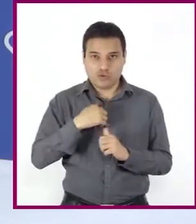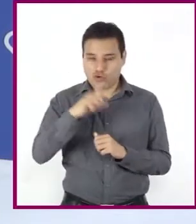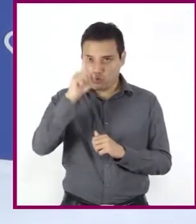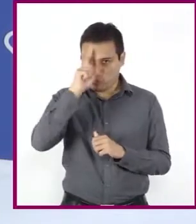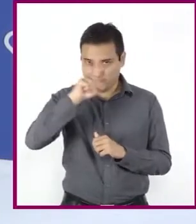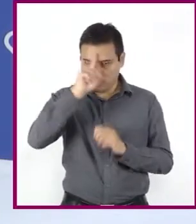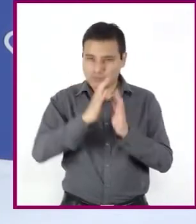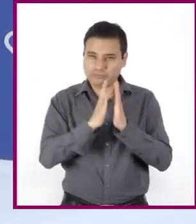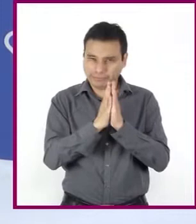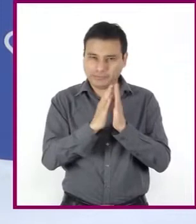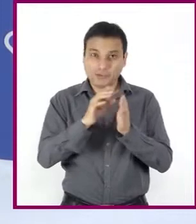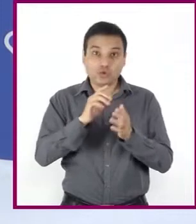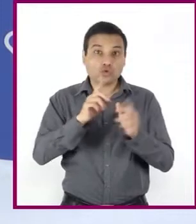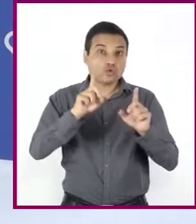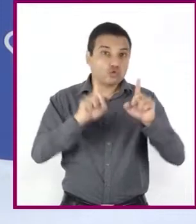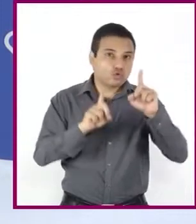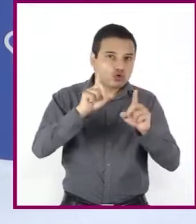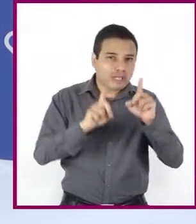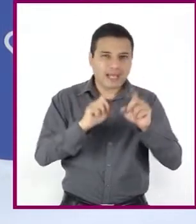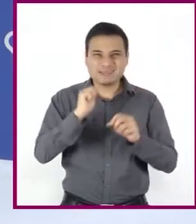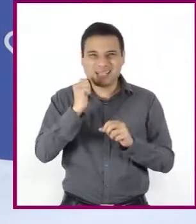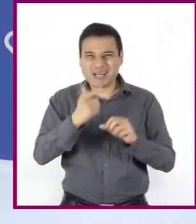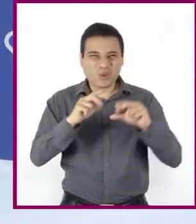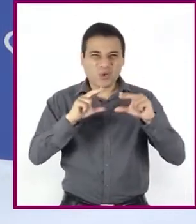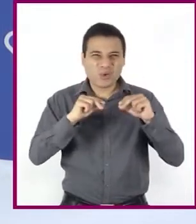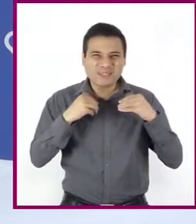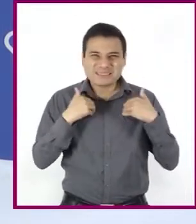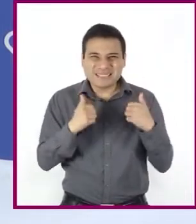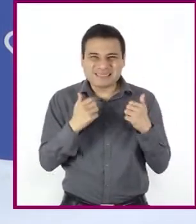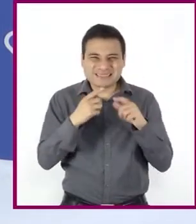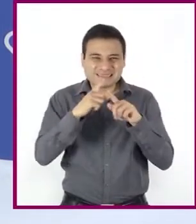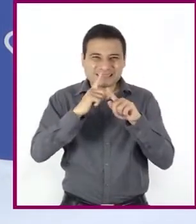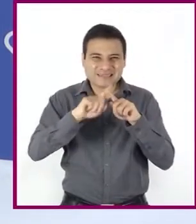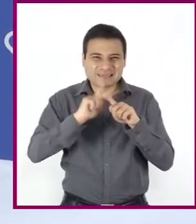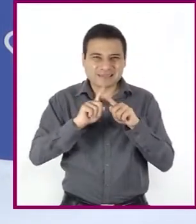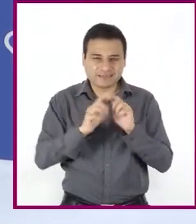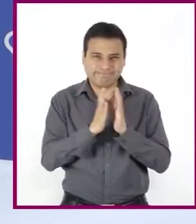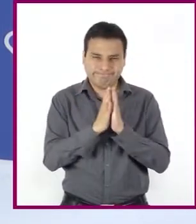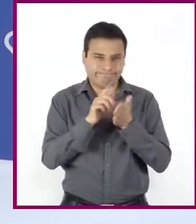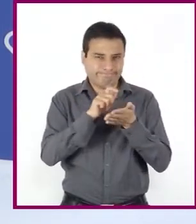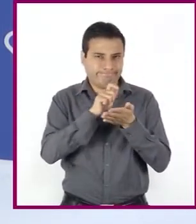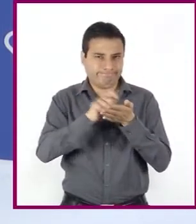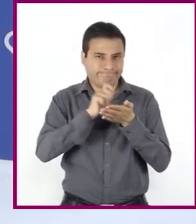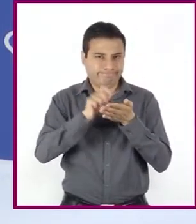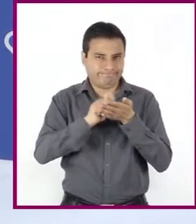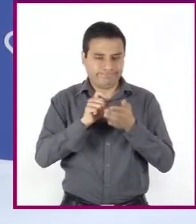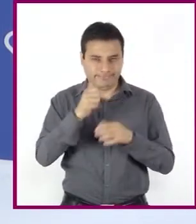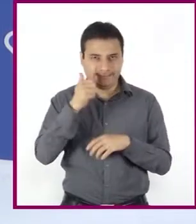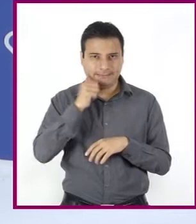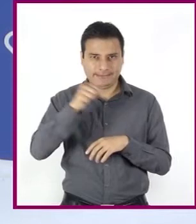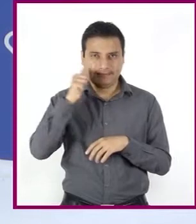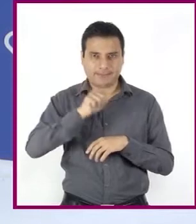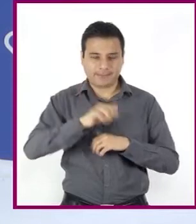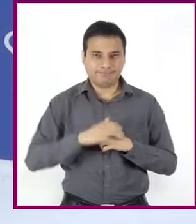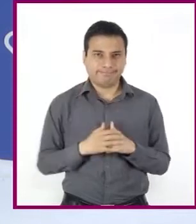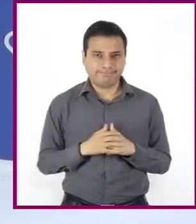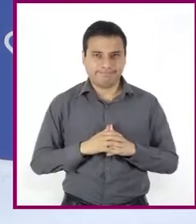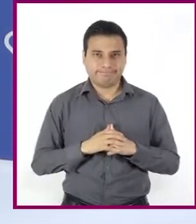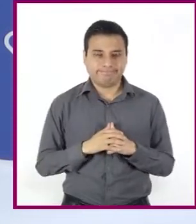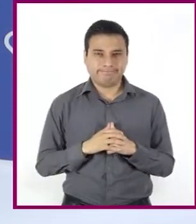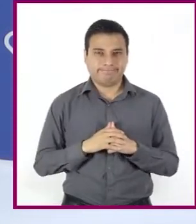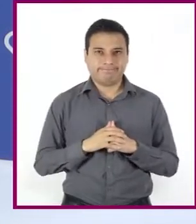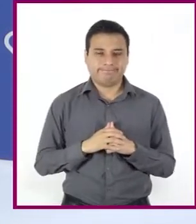un registro de las dudas, inquietudes o dificultades que les surjan durante la exposición de los planteamientos de esta